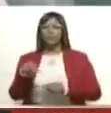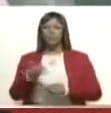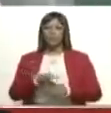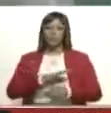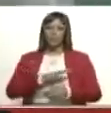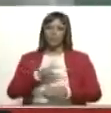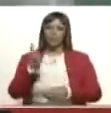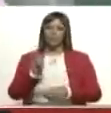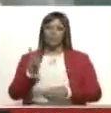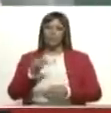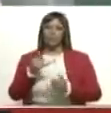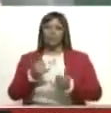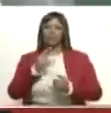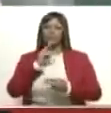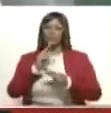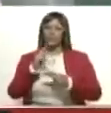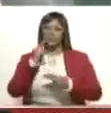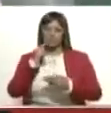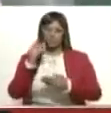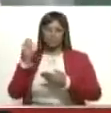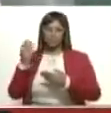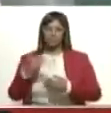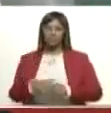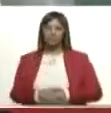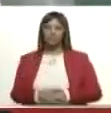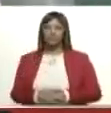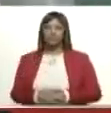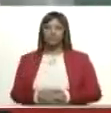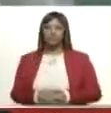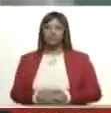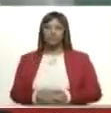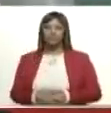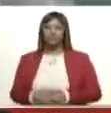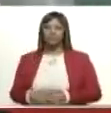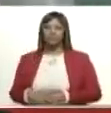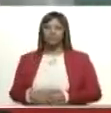la República. Ya tenemos la respuesta. Vamos a ver qué tiene José Brito que decir al respecto.